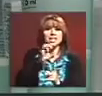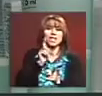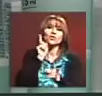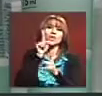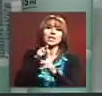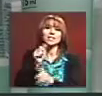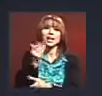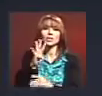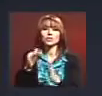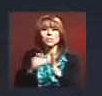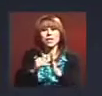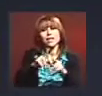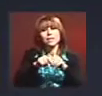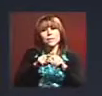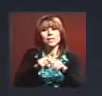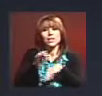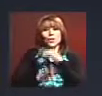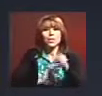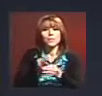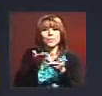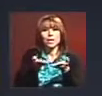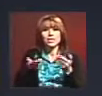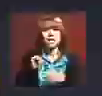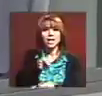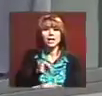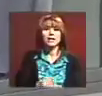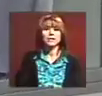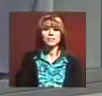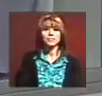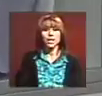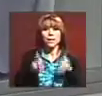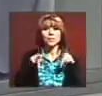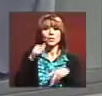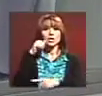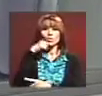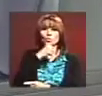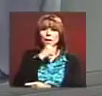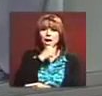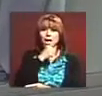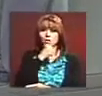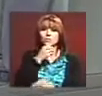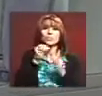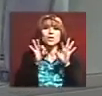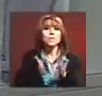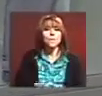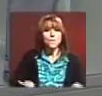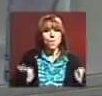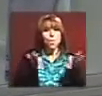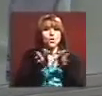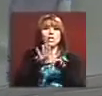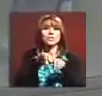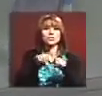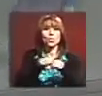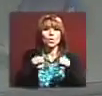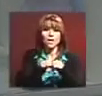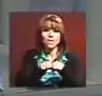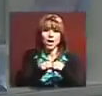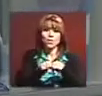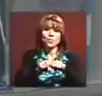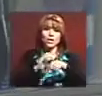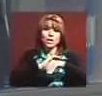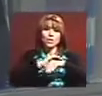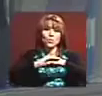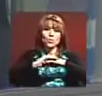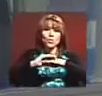los 14.000, dependiendo del material del dispositivo. Bueno, los adultos mayores sí es muy importante que el calzado, en lo que es la parte de la